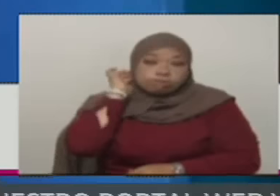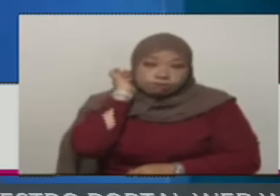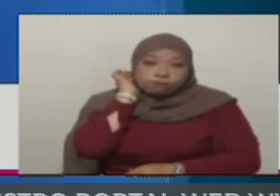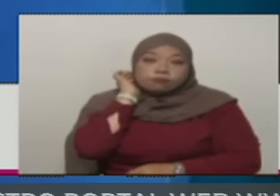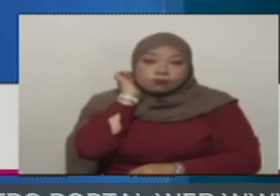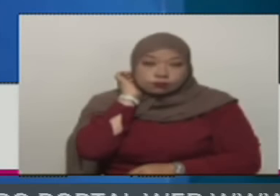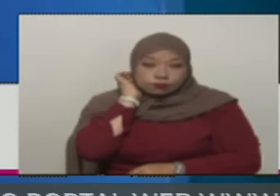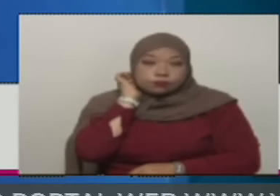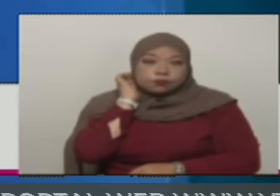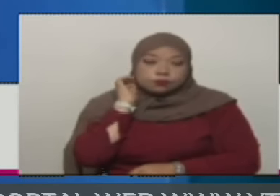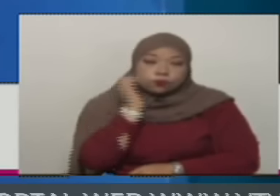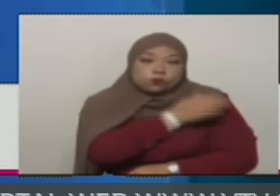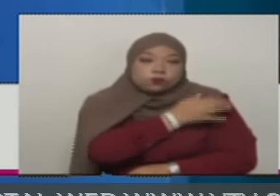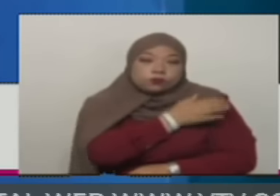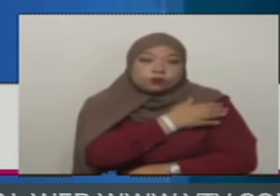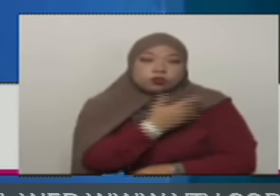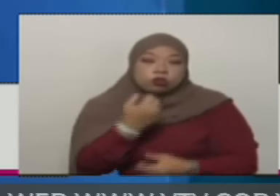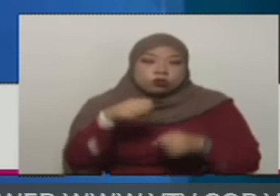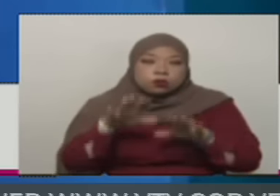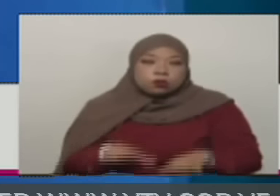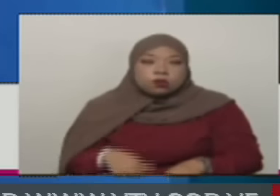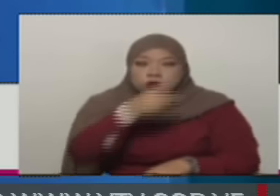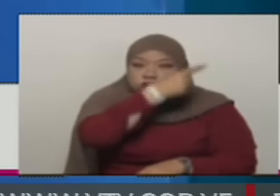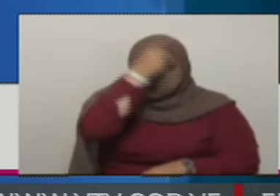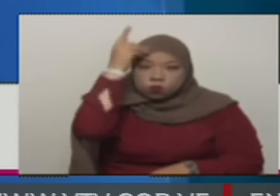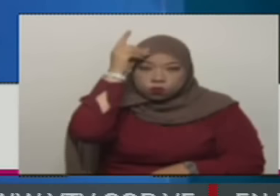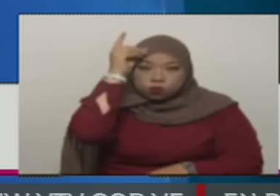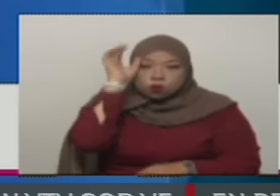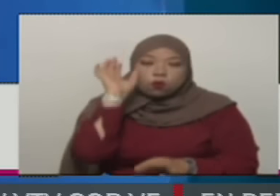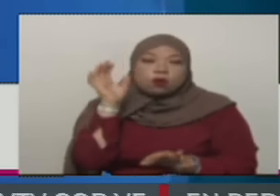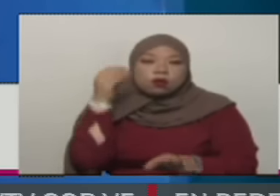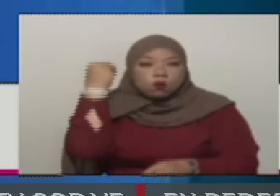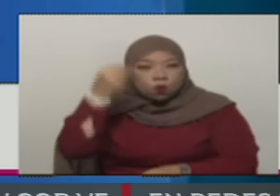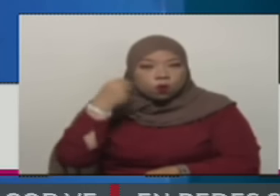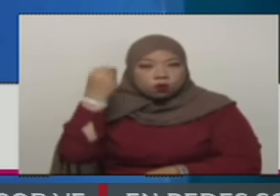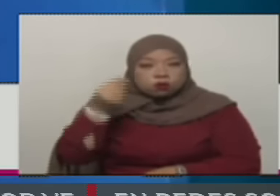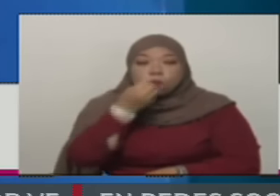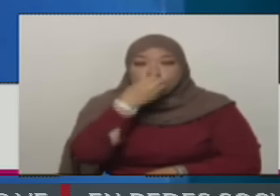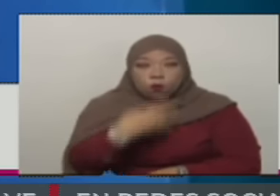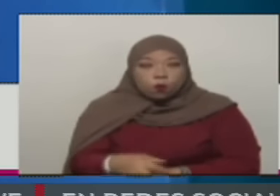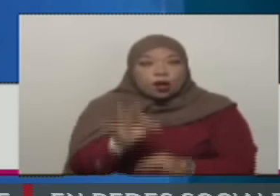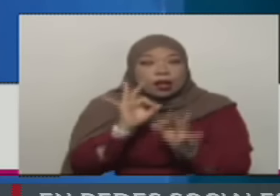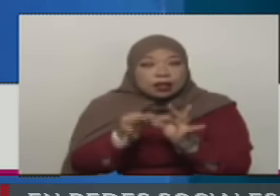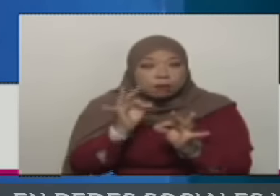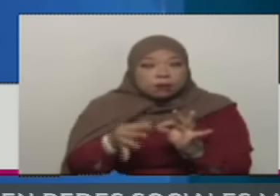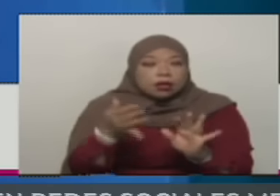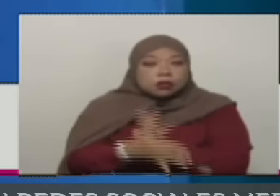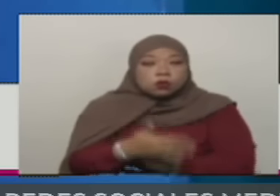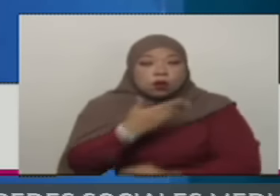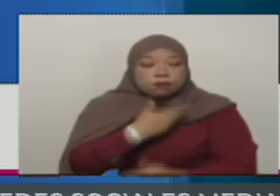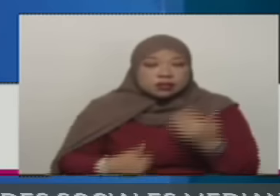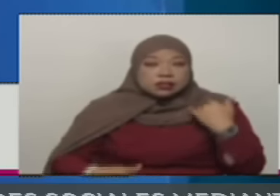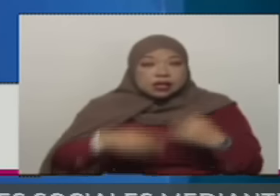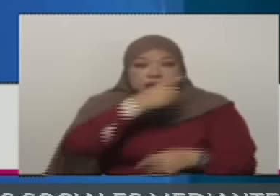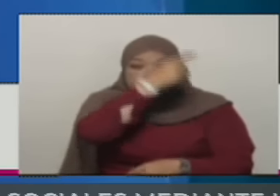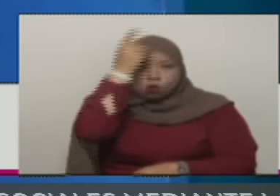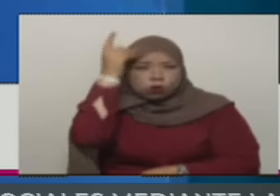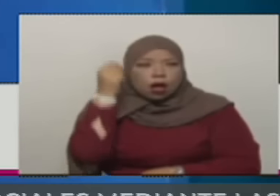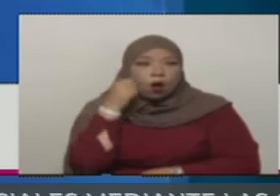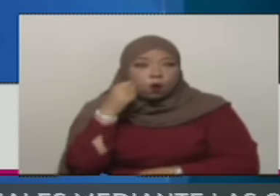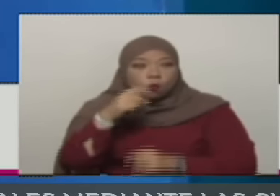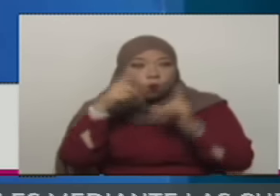hoy. Me sorprendió Diosdado con esa interpretación, muy buena de paso. ¿Es así? Ajustada a los hechos. ¿Es así? Y